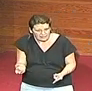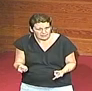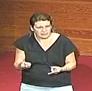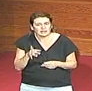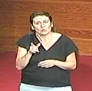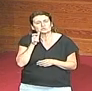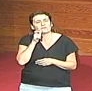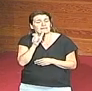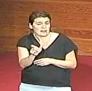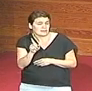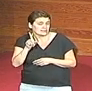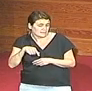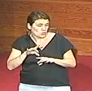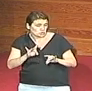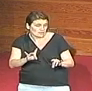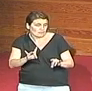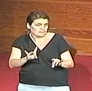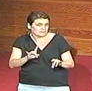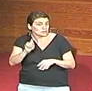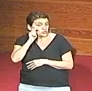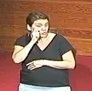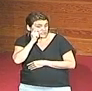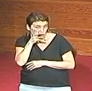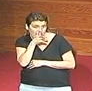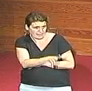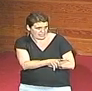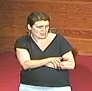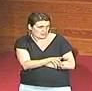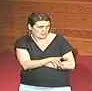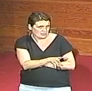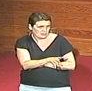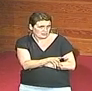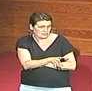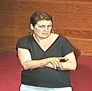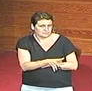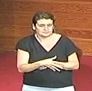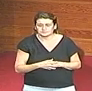término turismo de demanda, libel tourism.